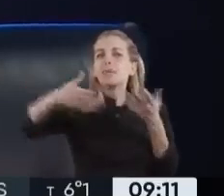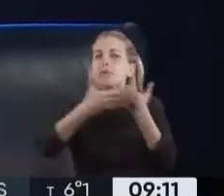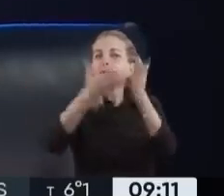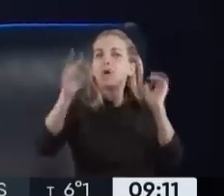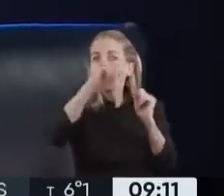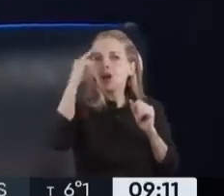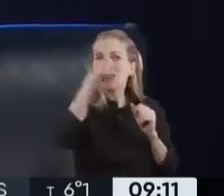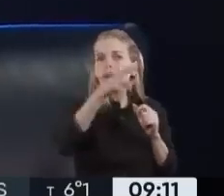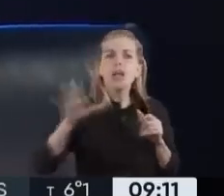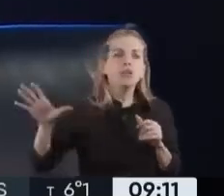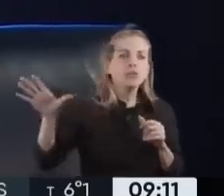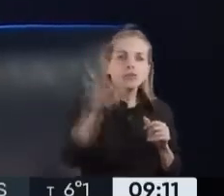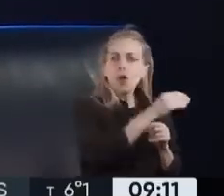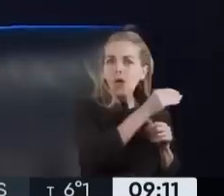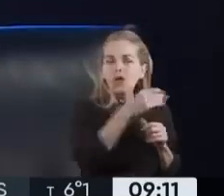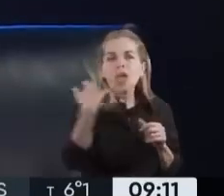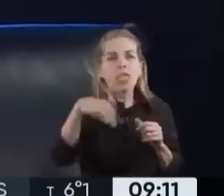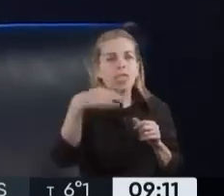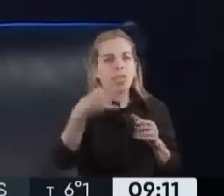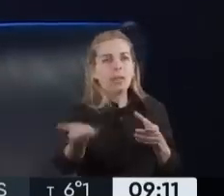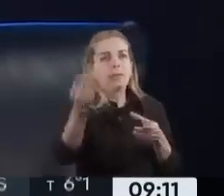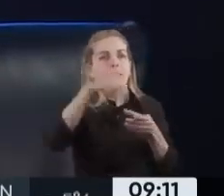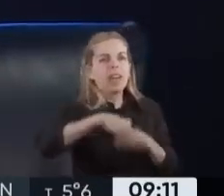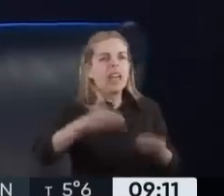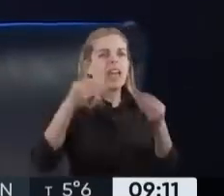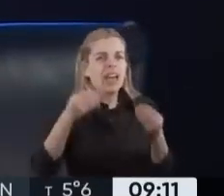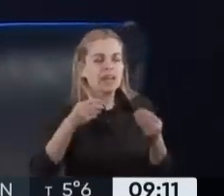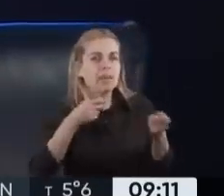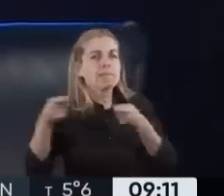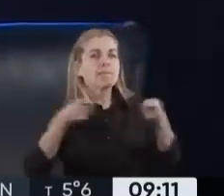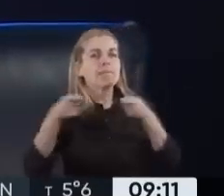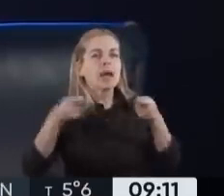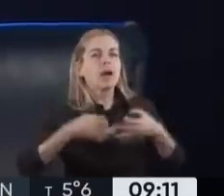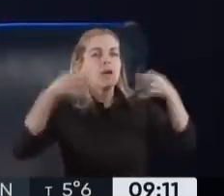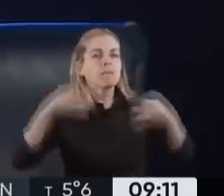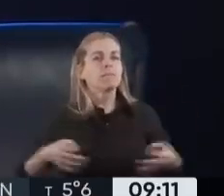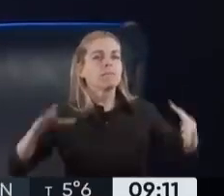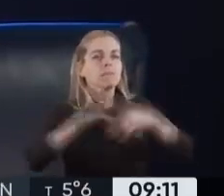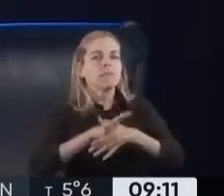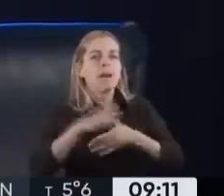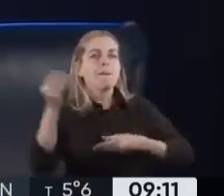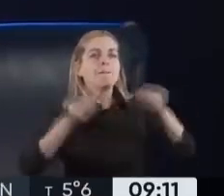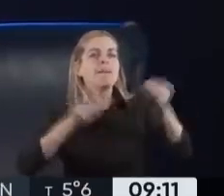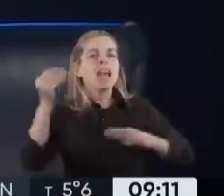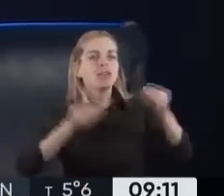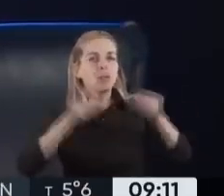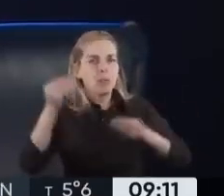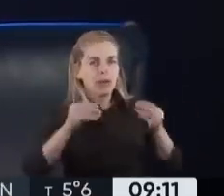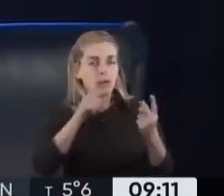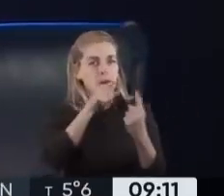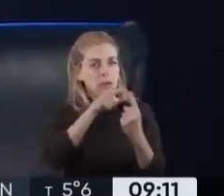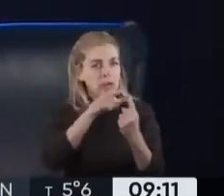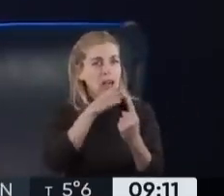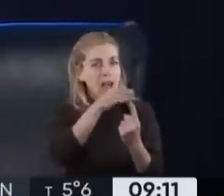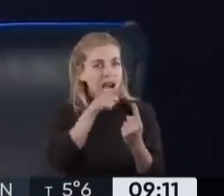tienen que estar contemplados en lo que es el manejo eficiente del presupuesto y de las erogaciones y en este